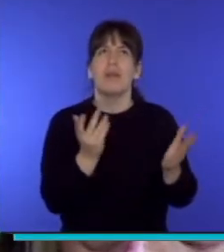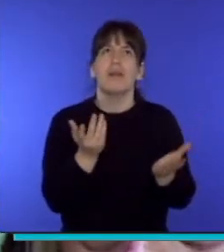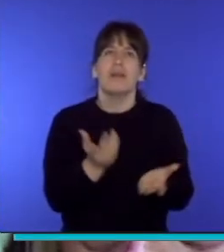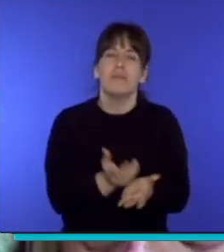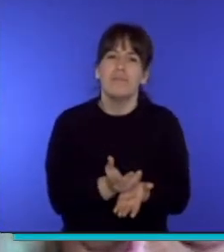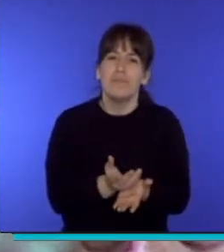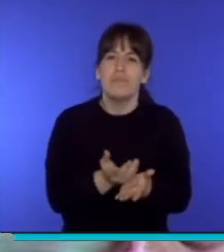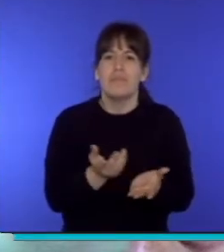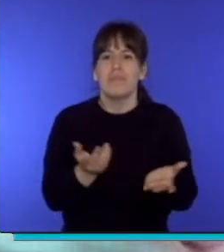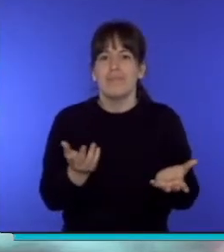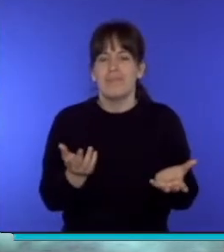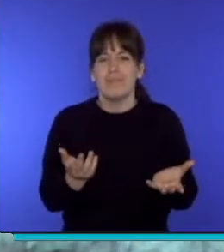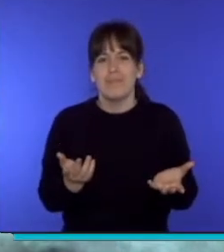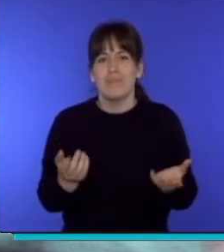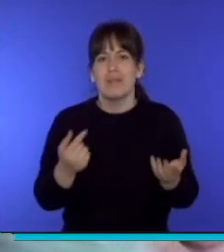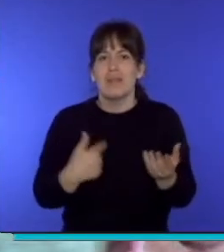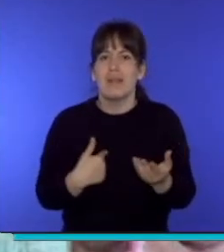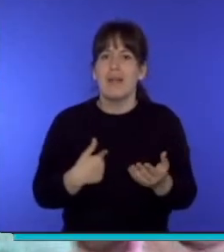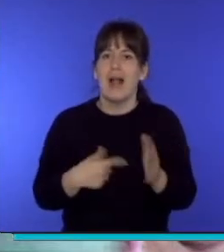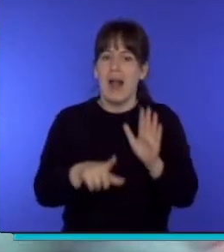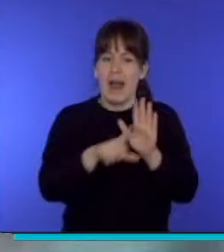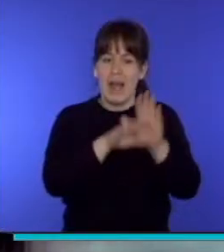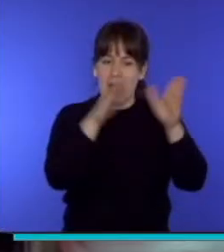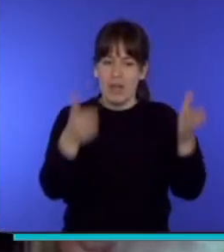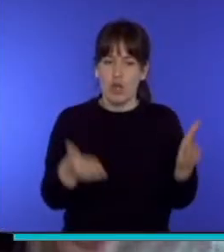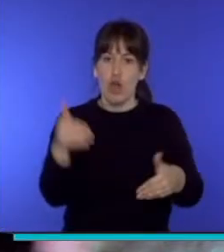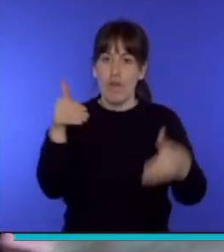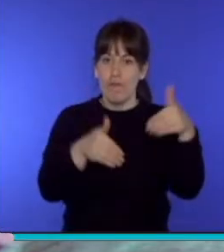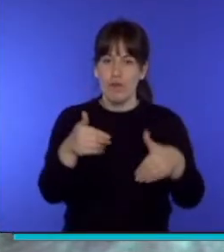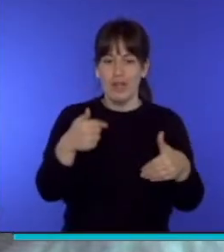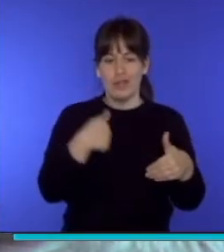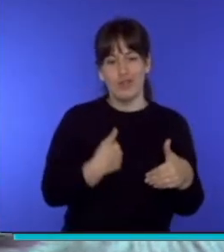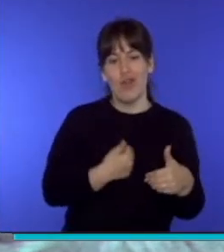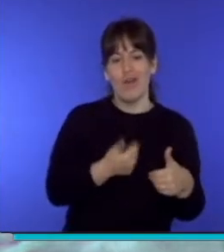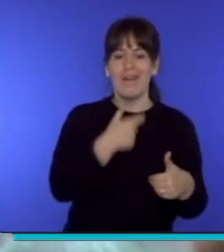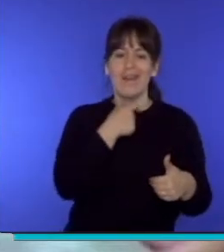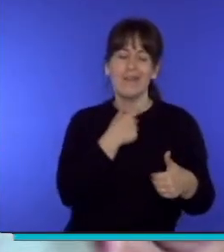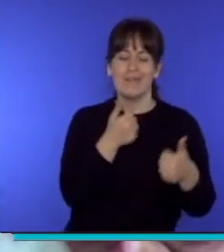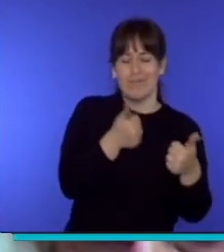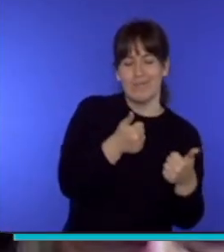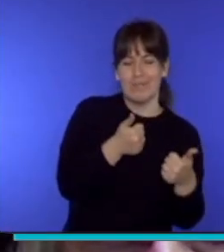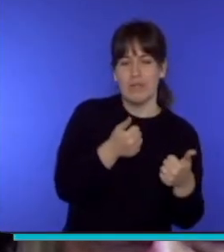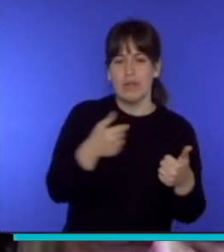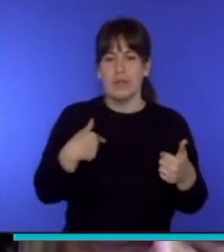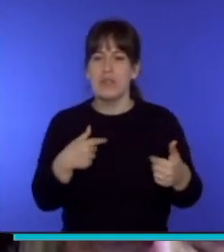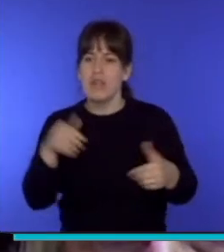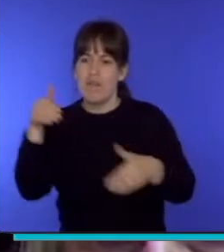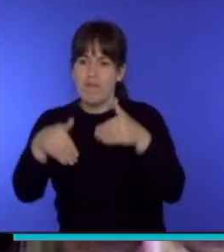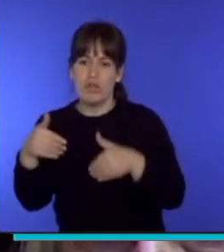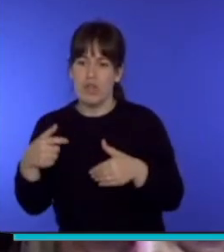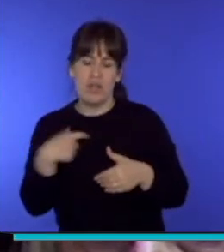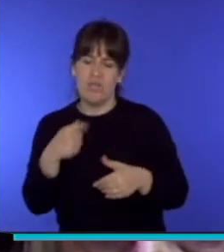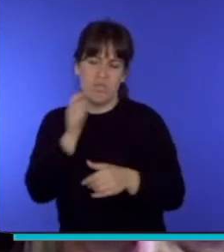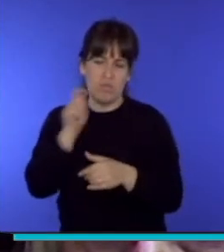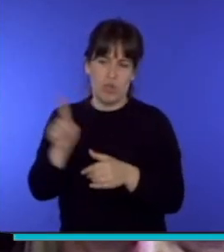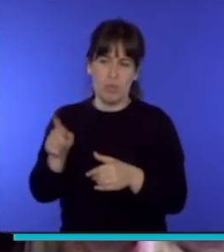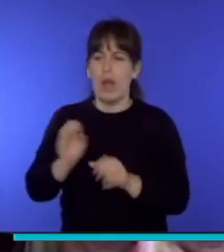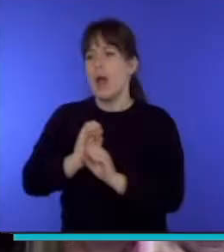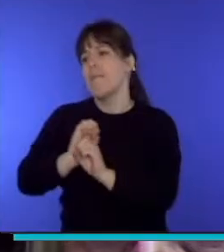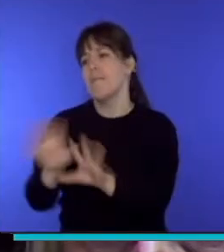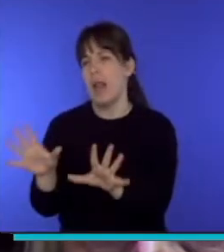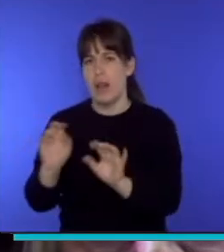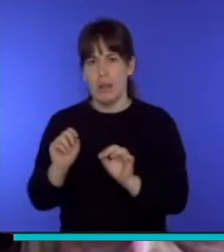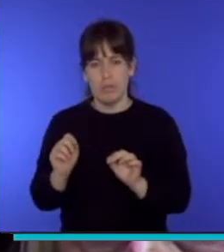bien que cuando la legislatura vota lo que yo quiero es buena la legislatura y cuando la legislatura no vota lo que yo quiero es mala la